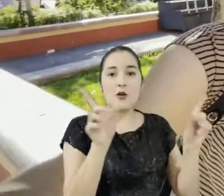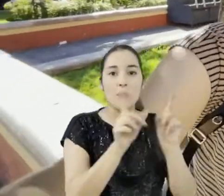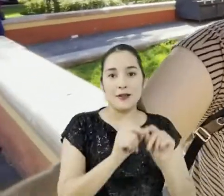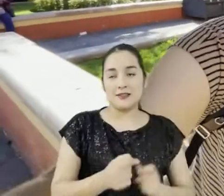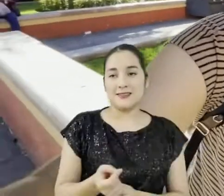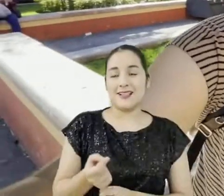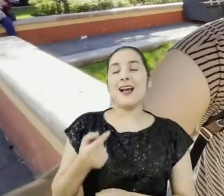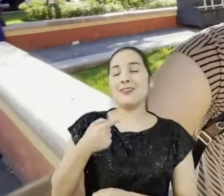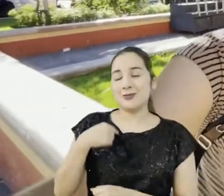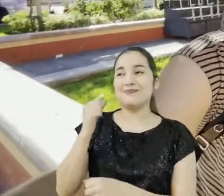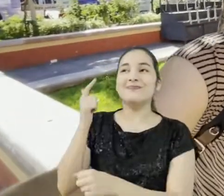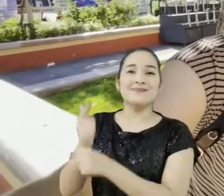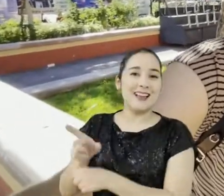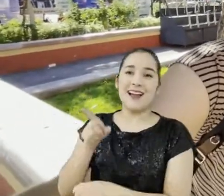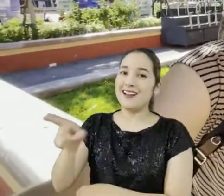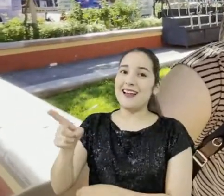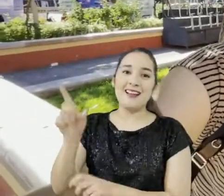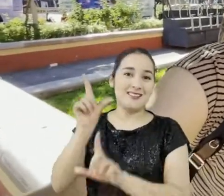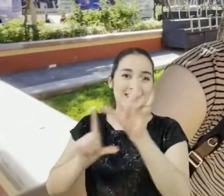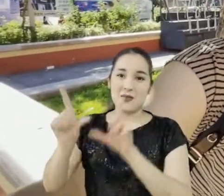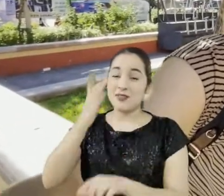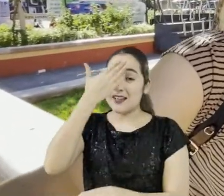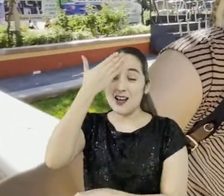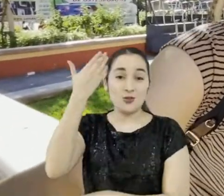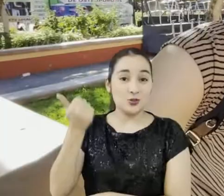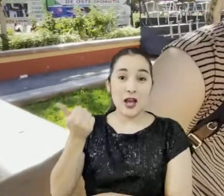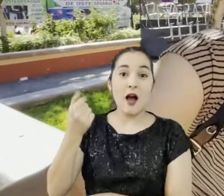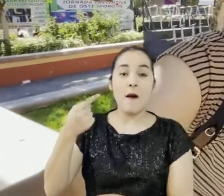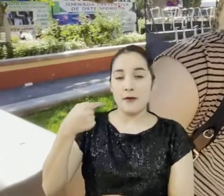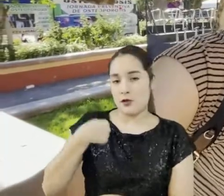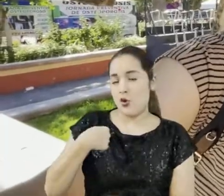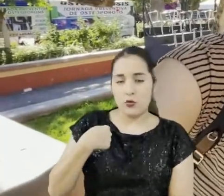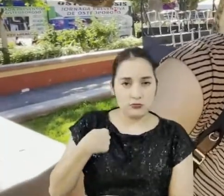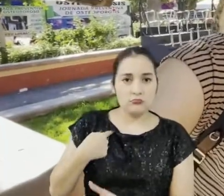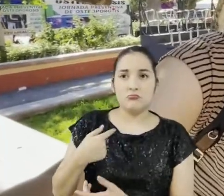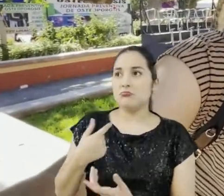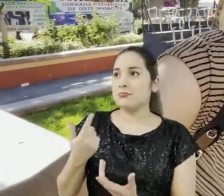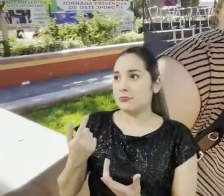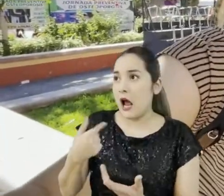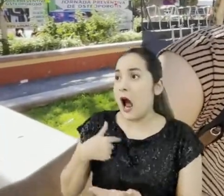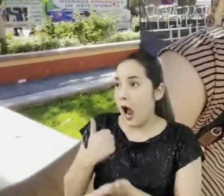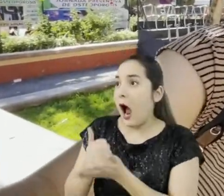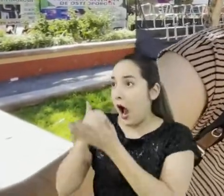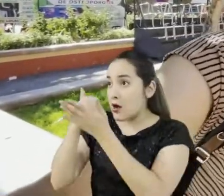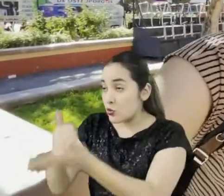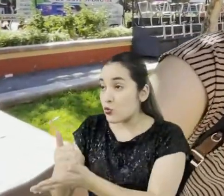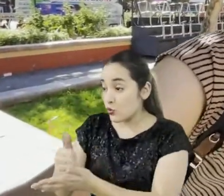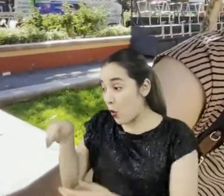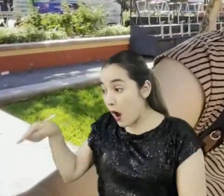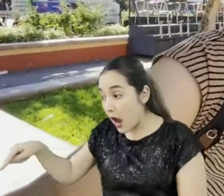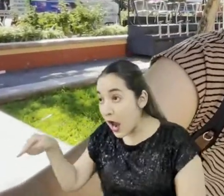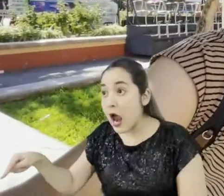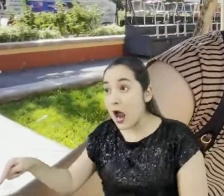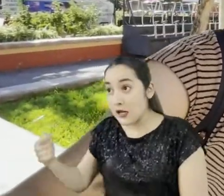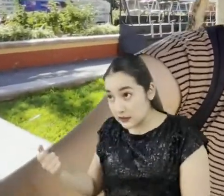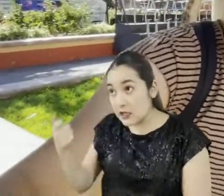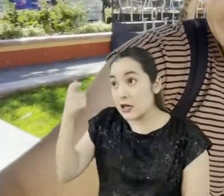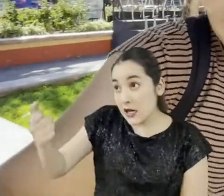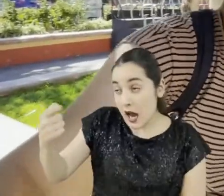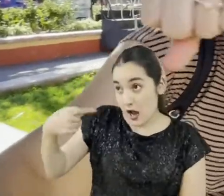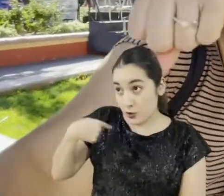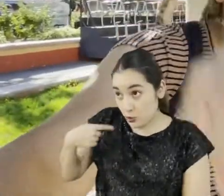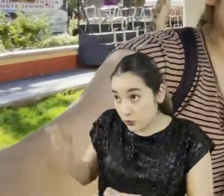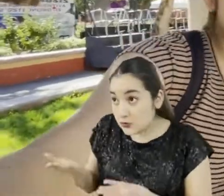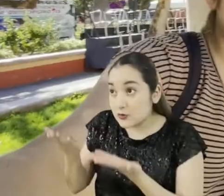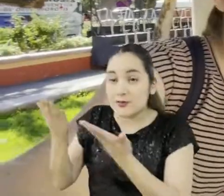de señas mexicana. Entonces, yo le sigo diciendo, te ayudo, haciendo uso de clasificadores, y él se emociona y me